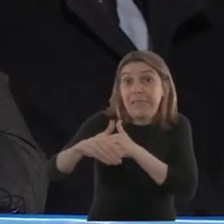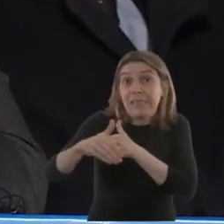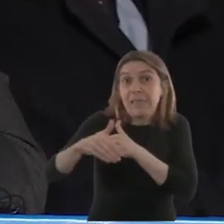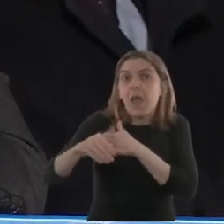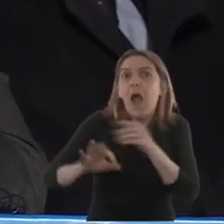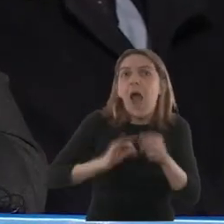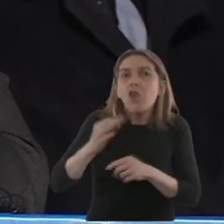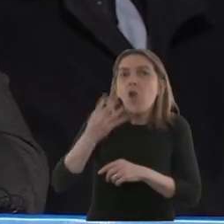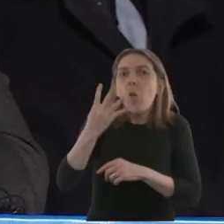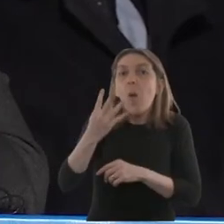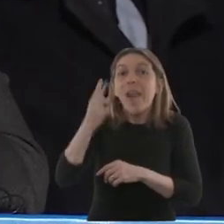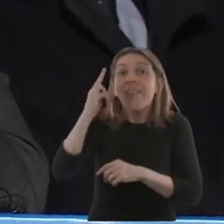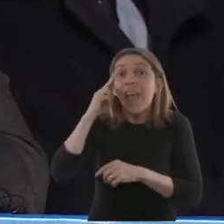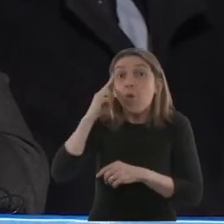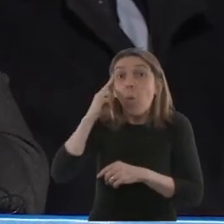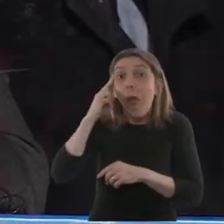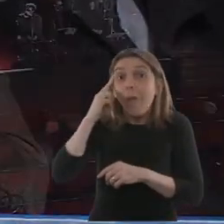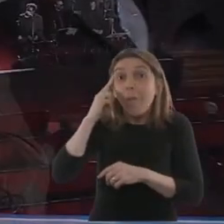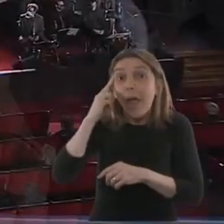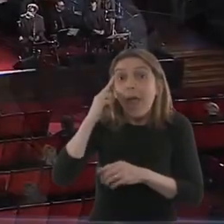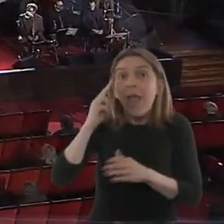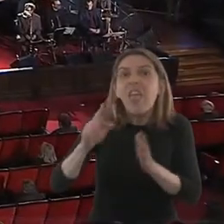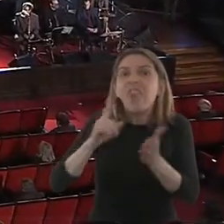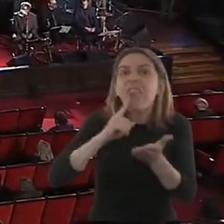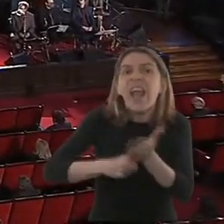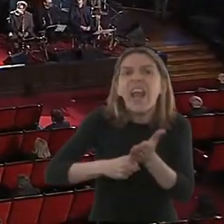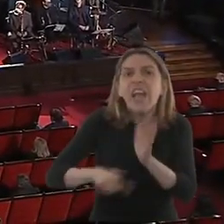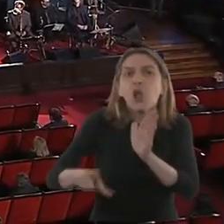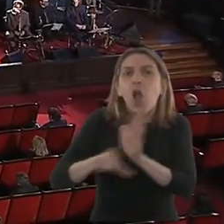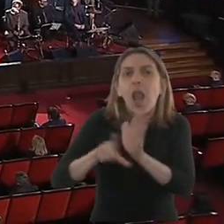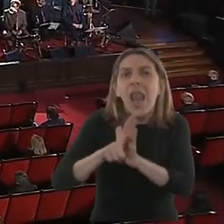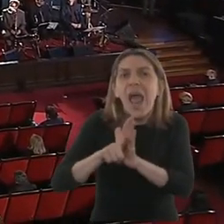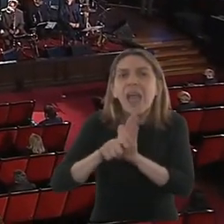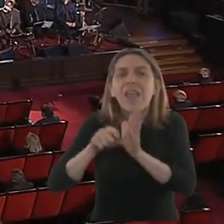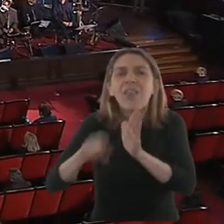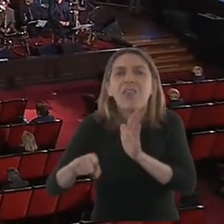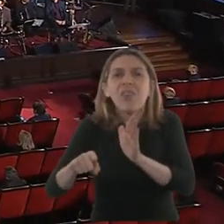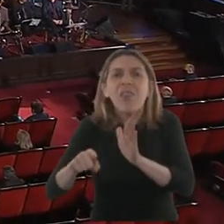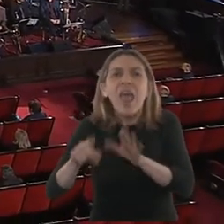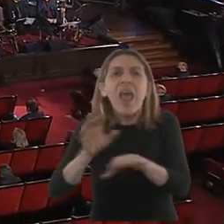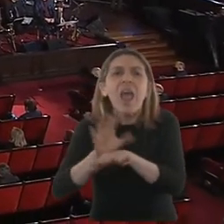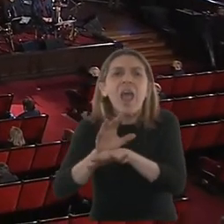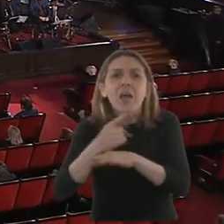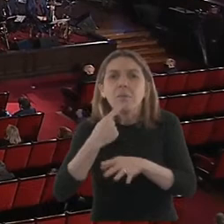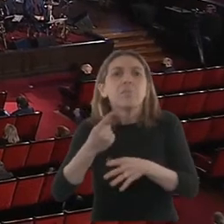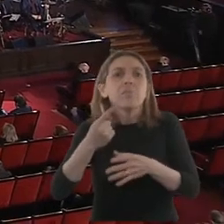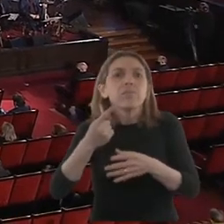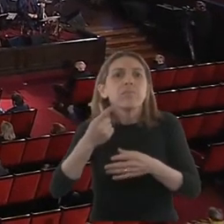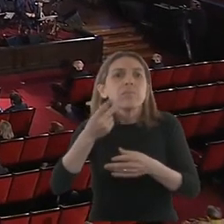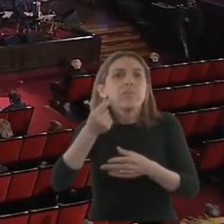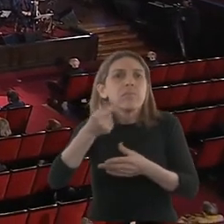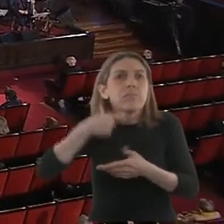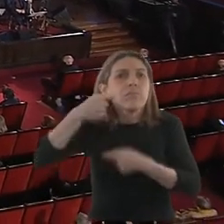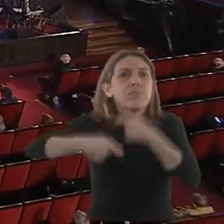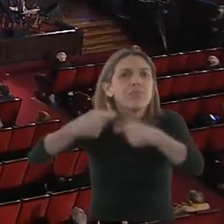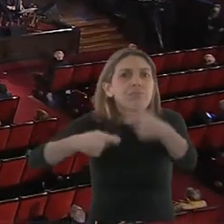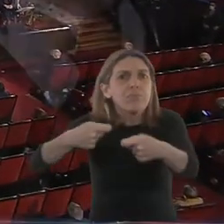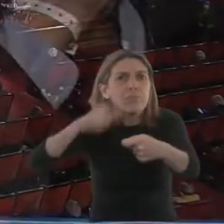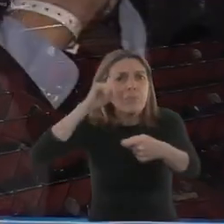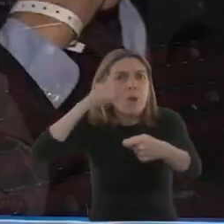49, con el decreto ley de suspensión de los aranceles universitarios, comúnmente